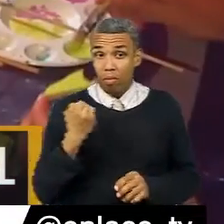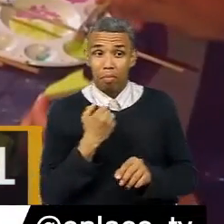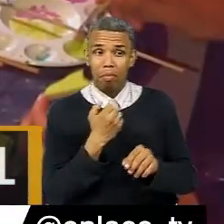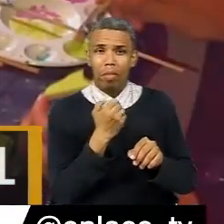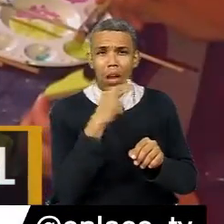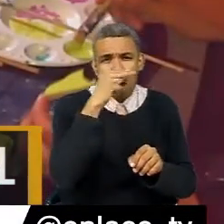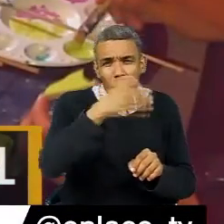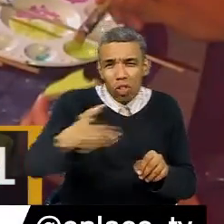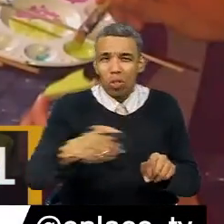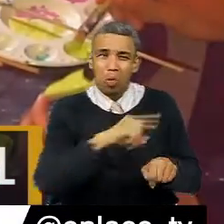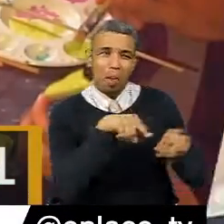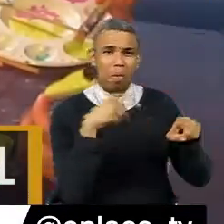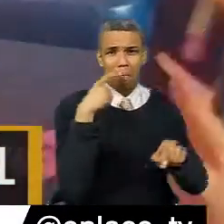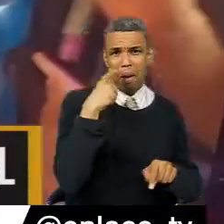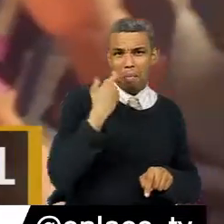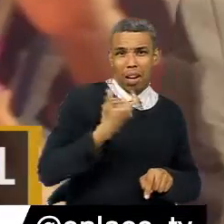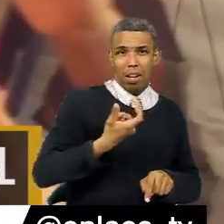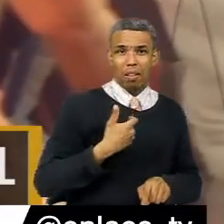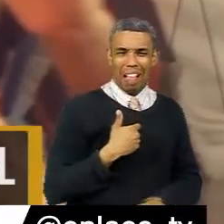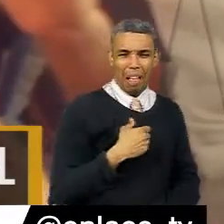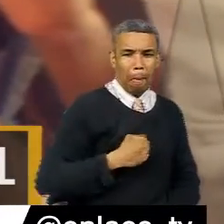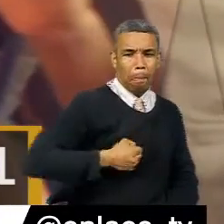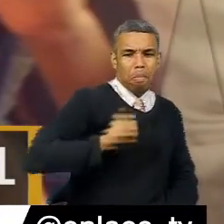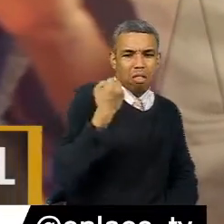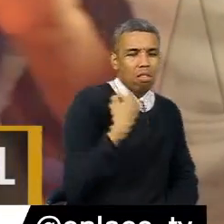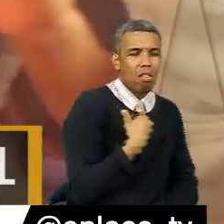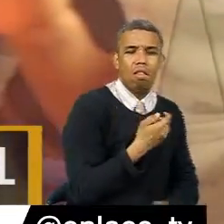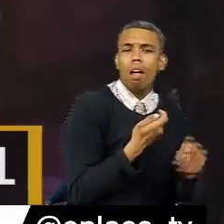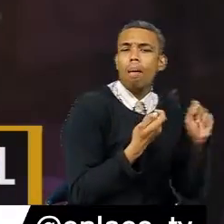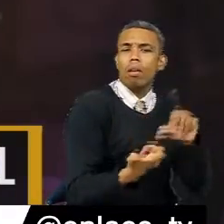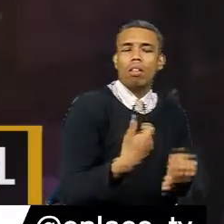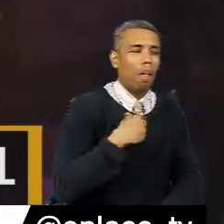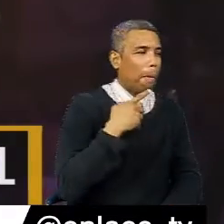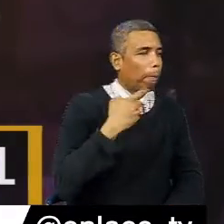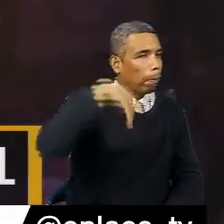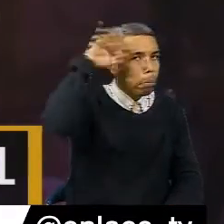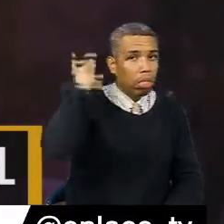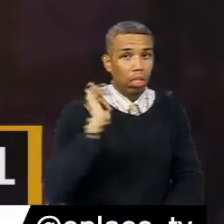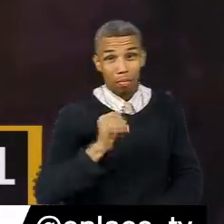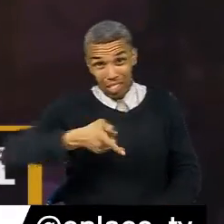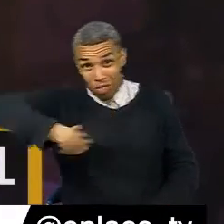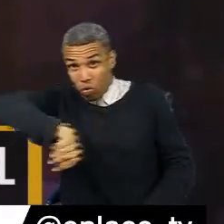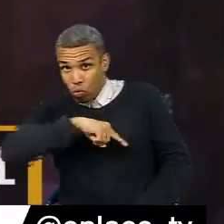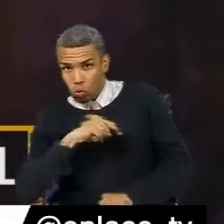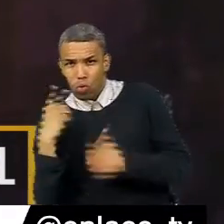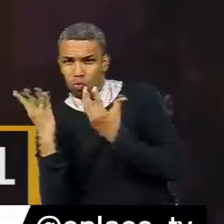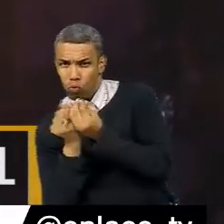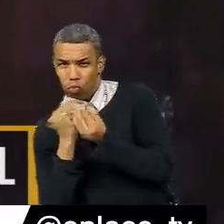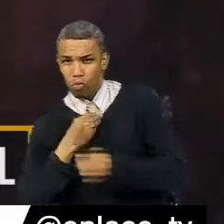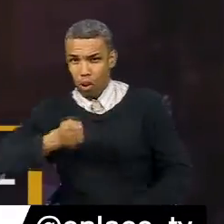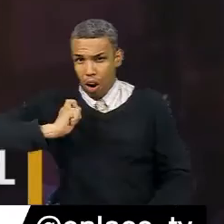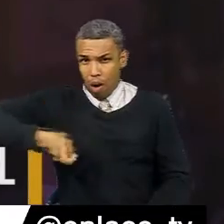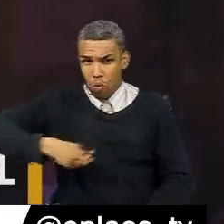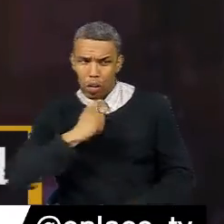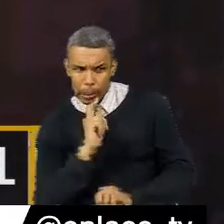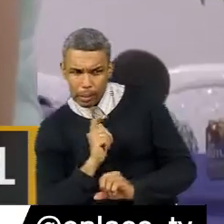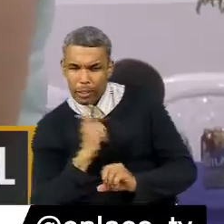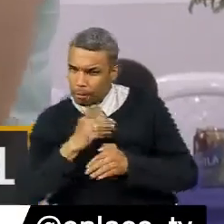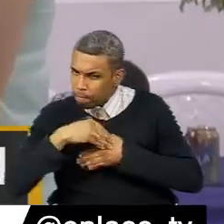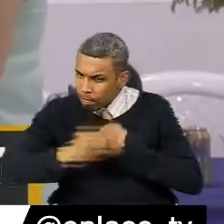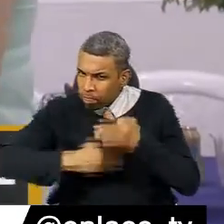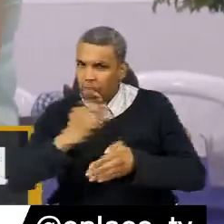en situación irregular en vulneración. Esto nos hace que nos hayamos vuelto competitivos, que nos hayamos